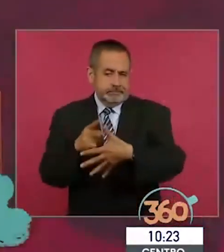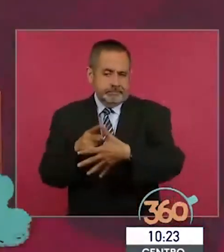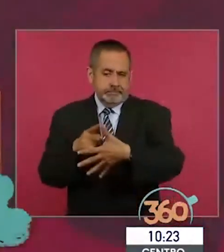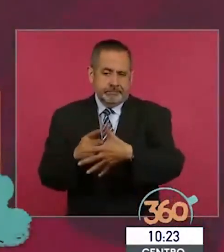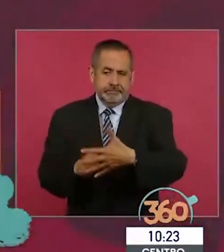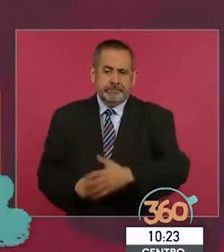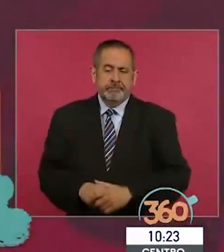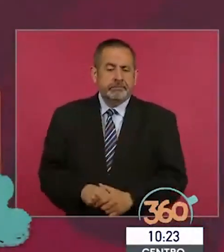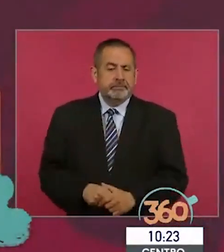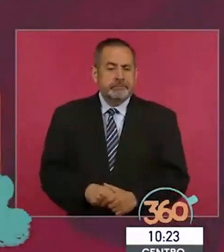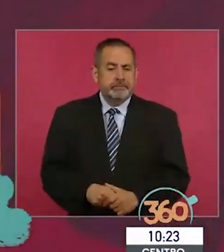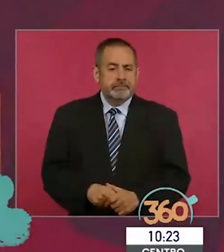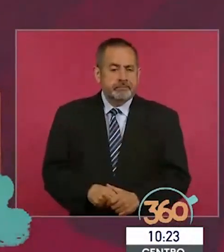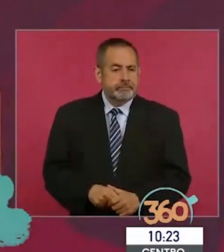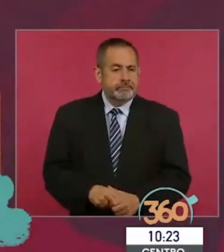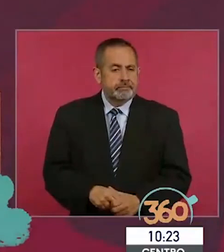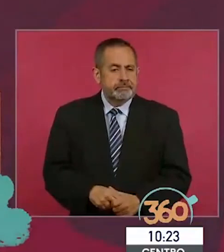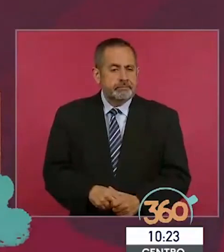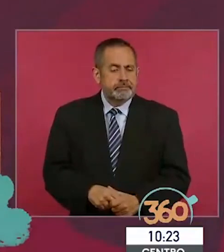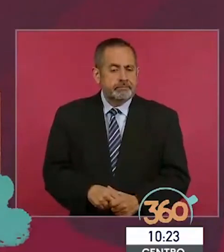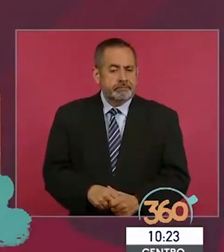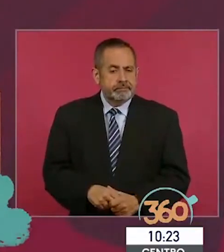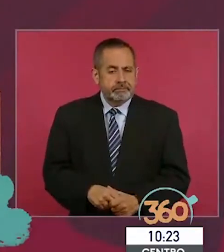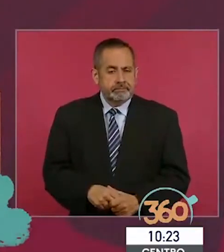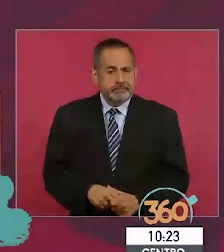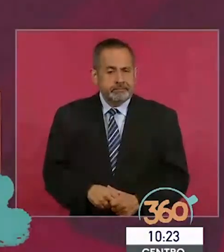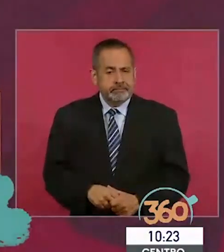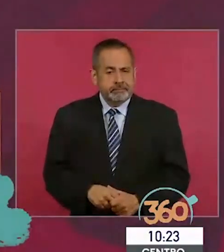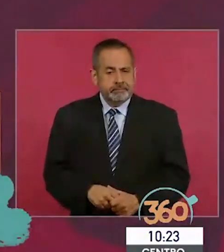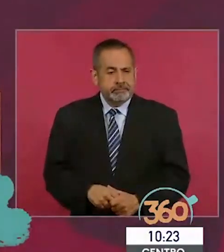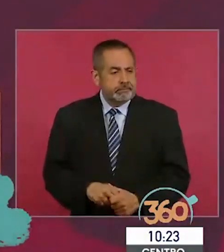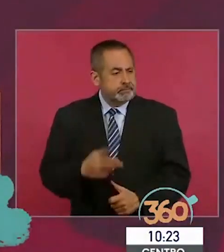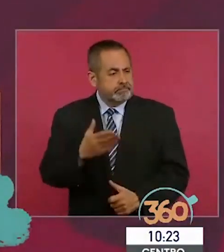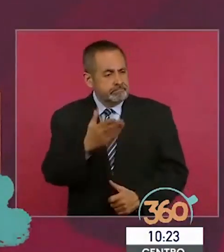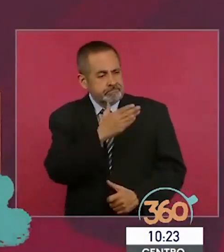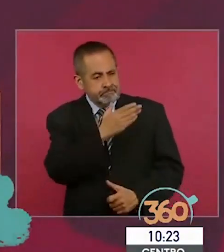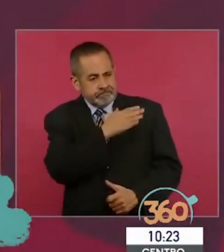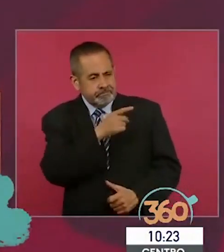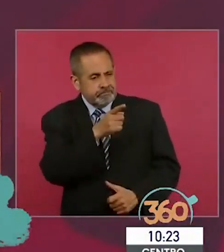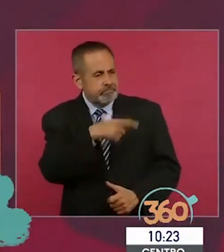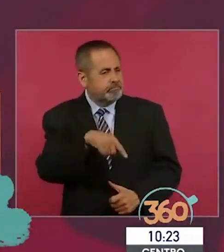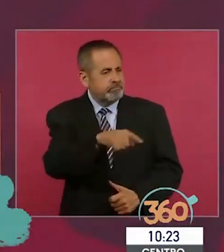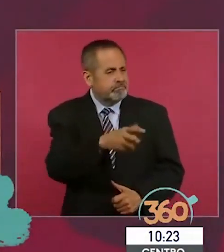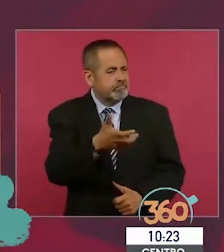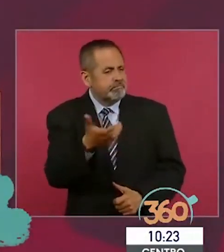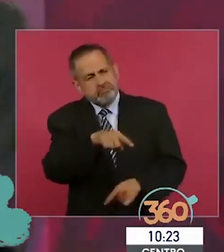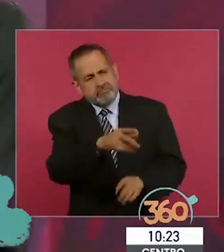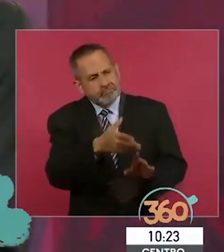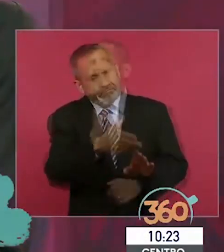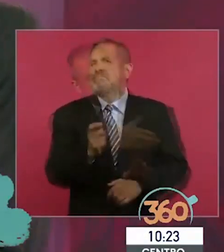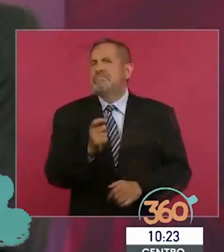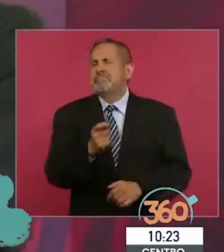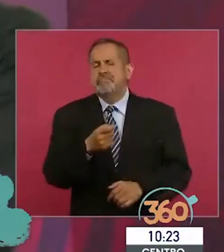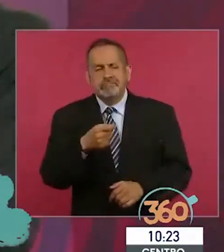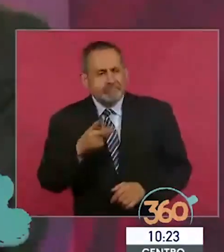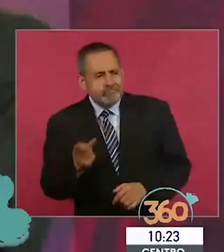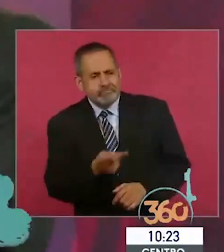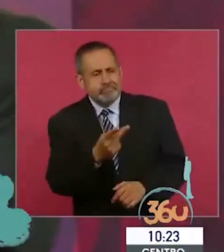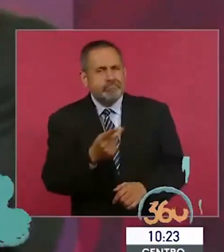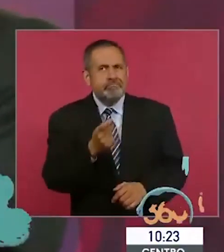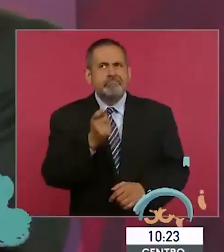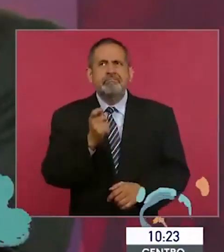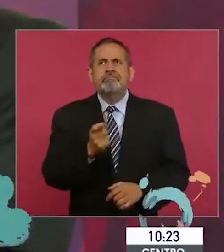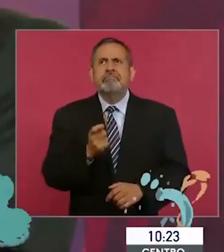cinco qué han hecho que han legislado Mejor dicho que